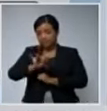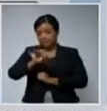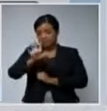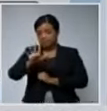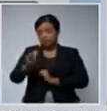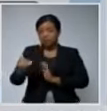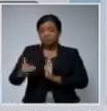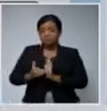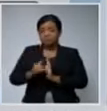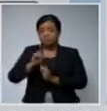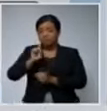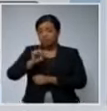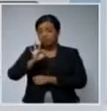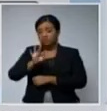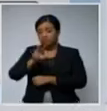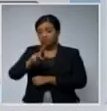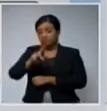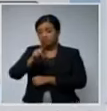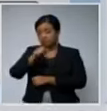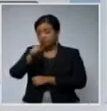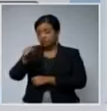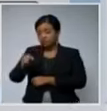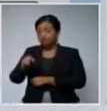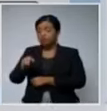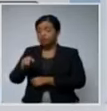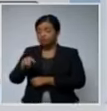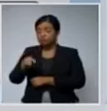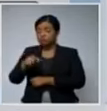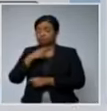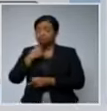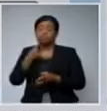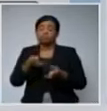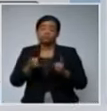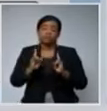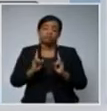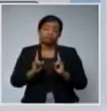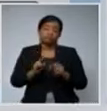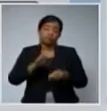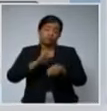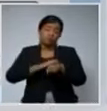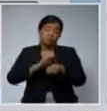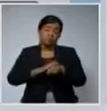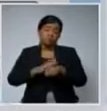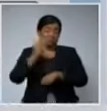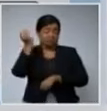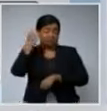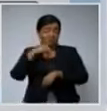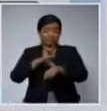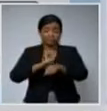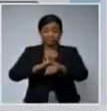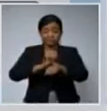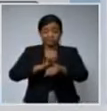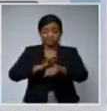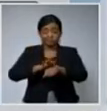2.075.182 personas que han perdido con la COVID-19 en el mundo.